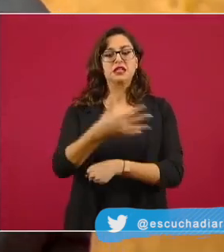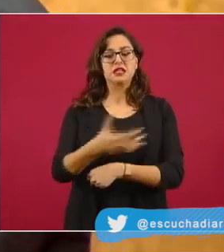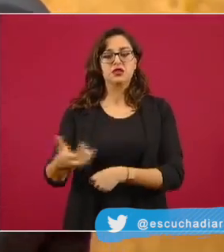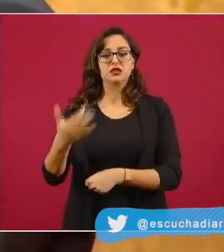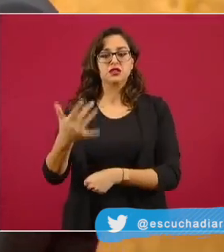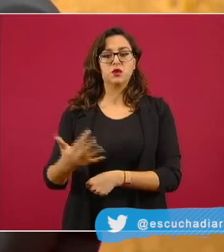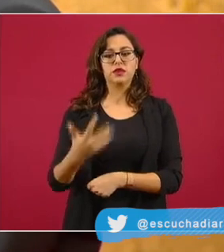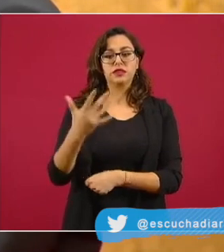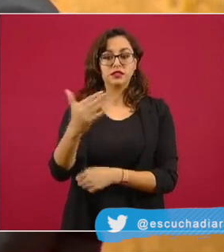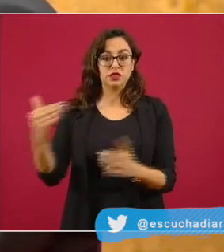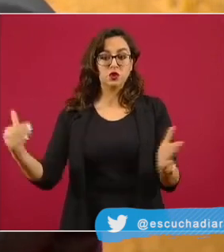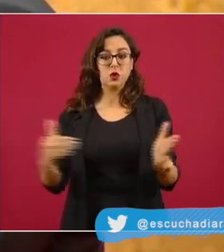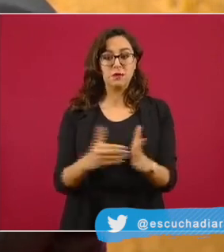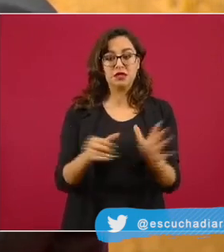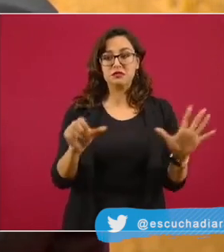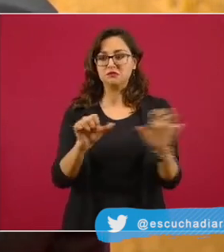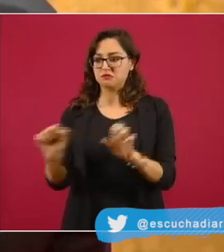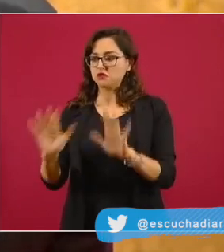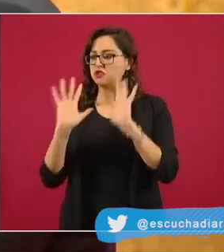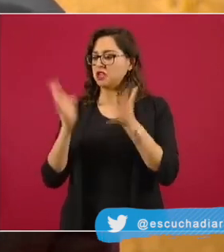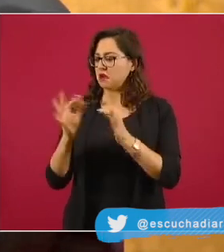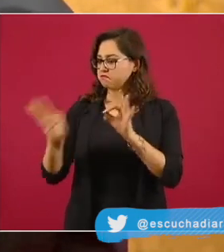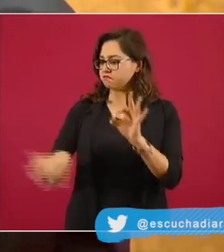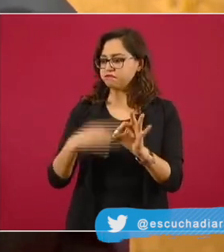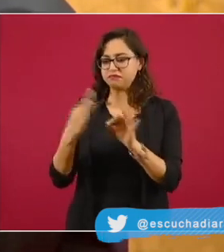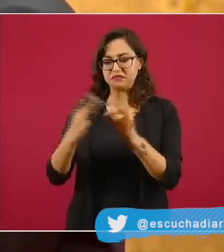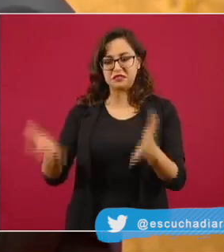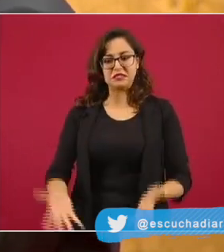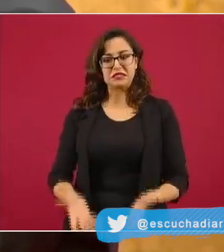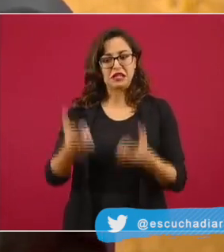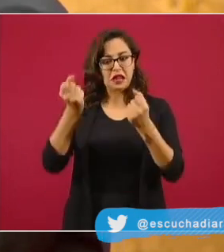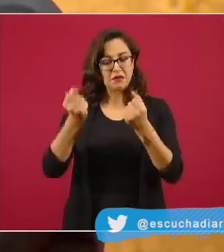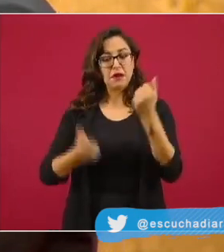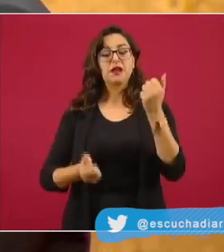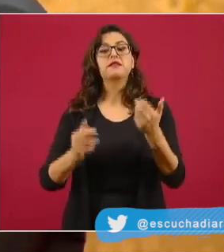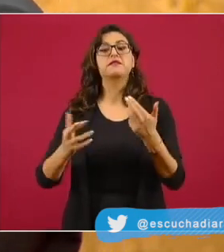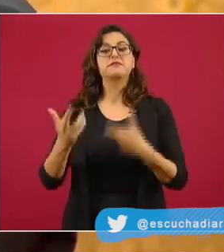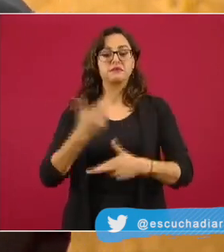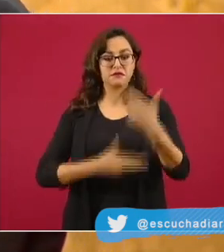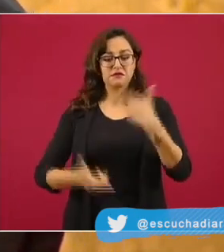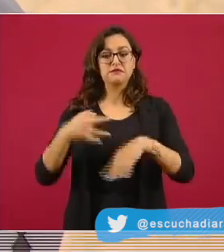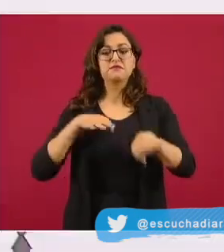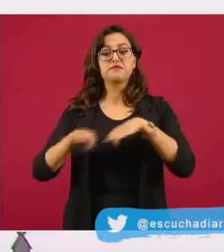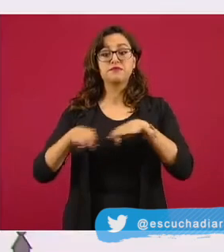555.600. Pienso que en marzo lograremos alcanzar de nuevo los